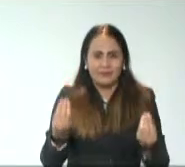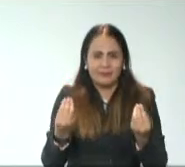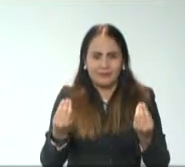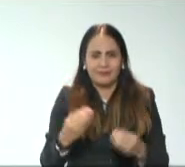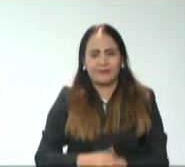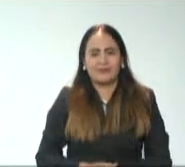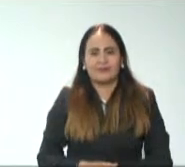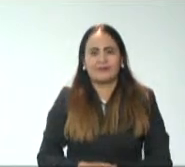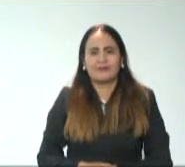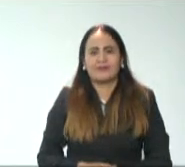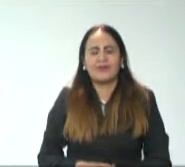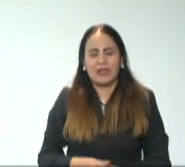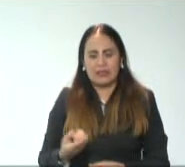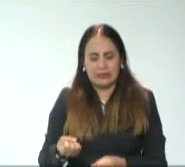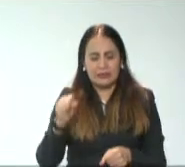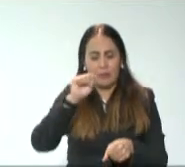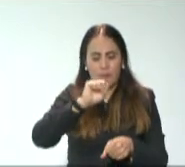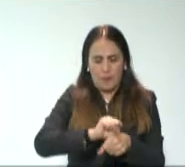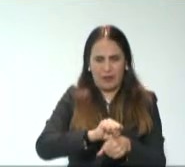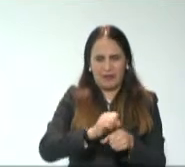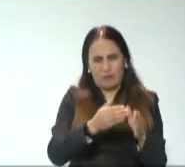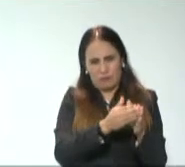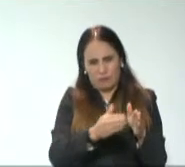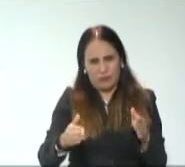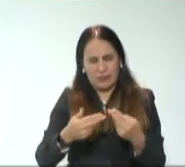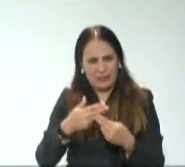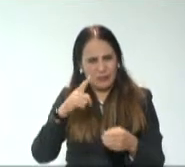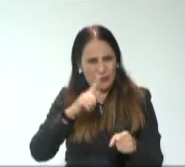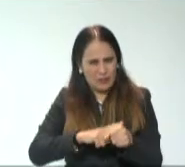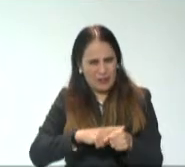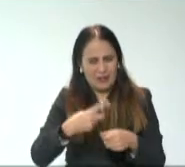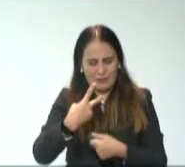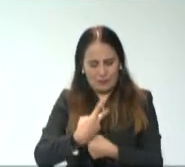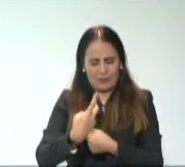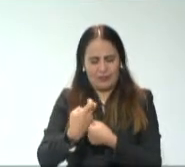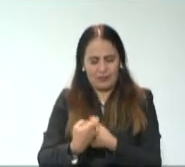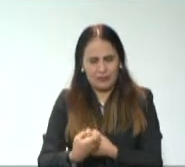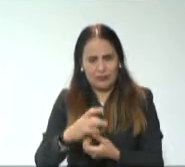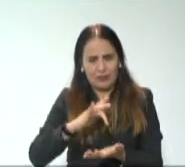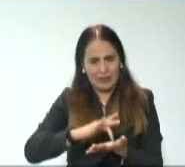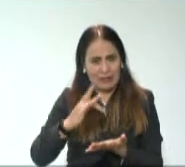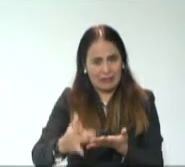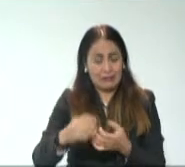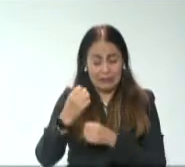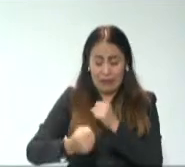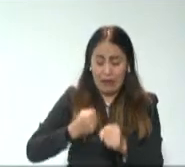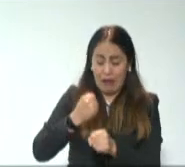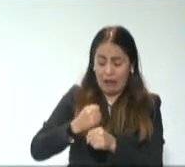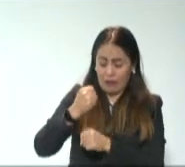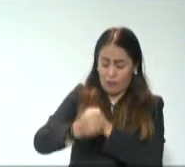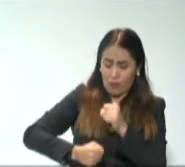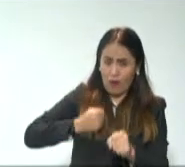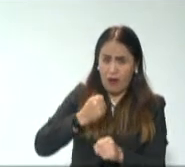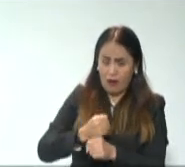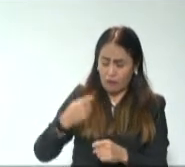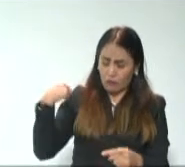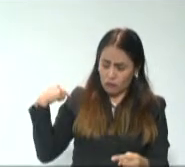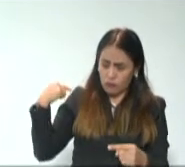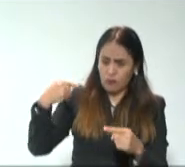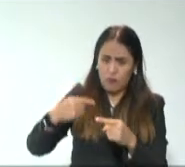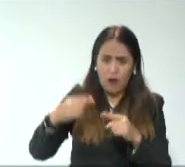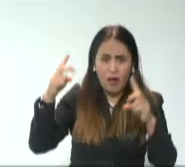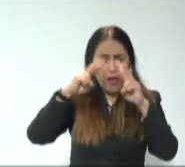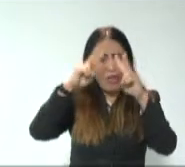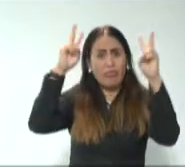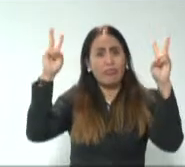la invitación a esta semana que ya llegó para quedarse y que cada año han encontrado el vínculo con el